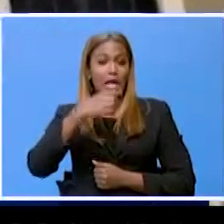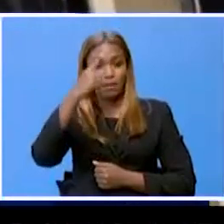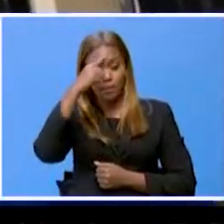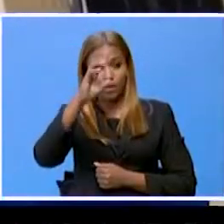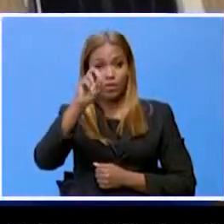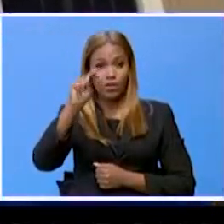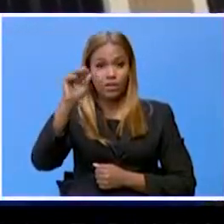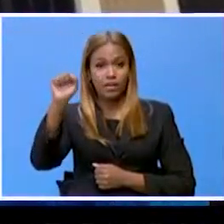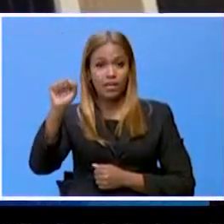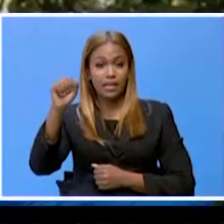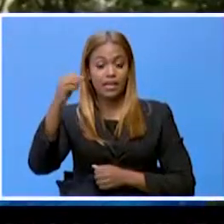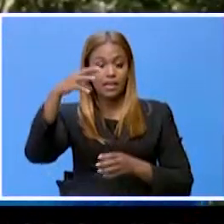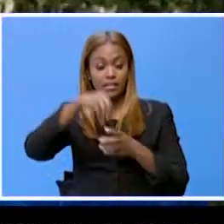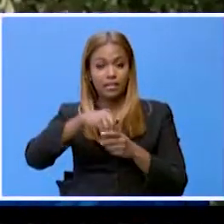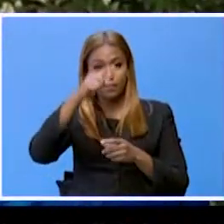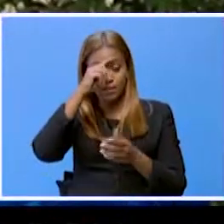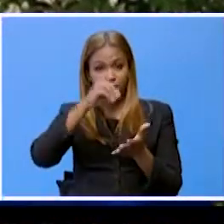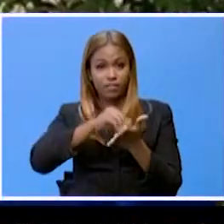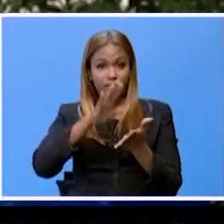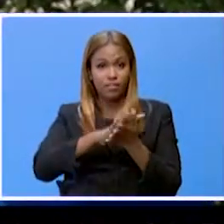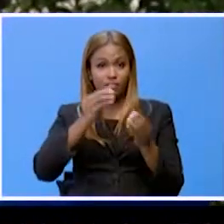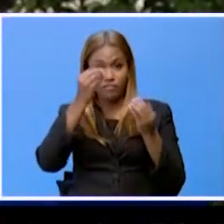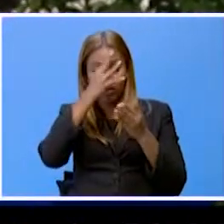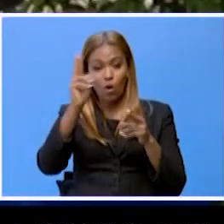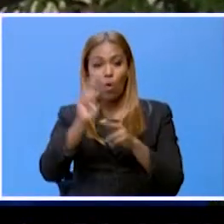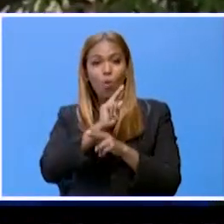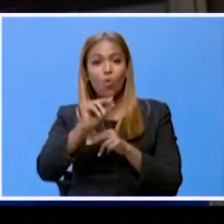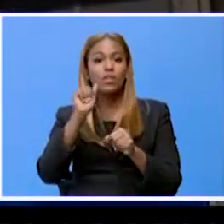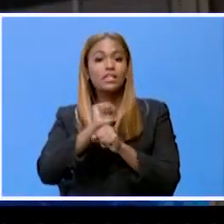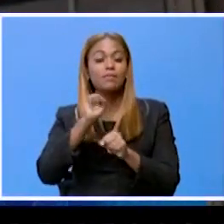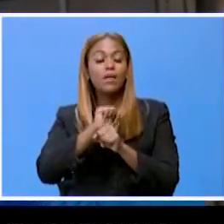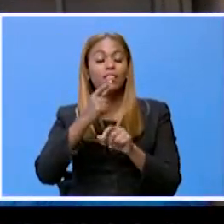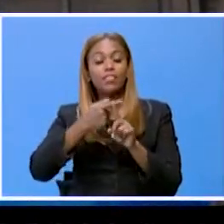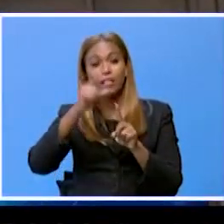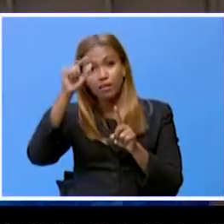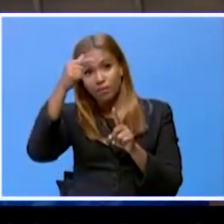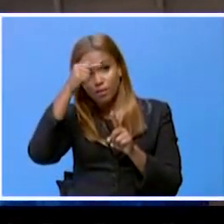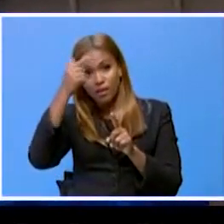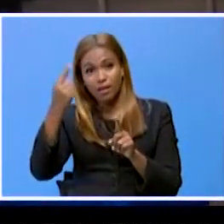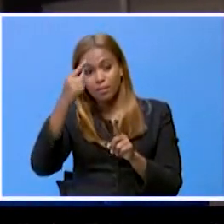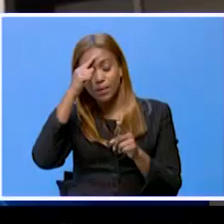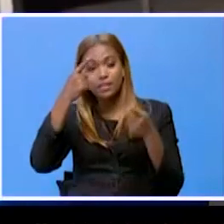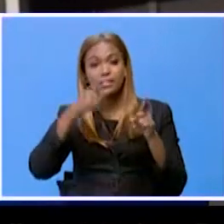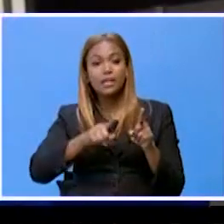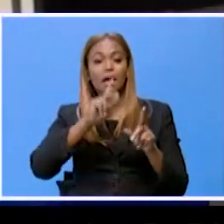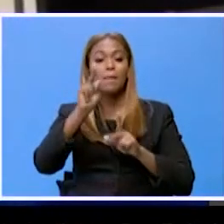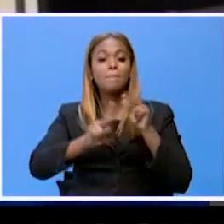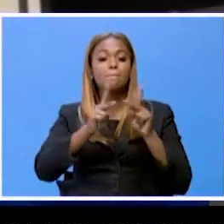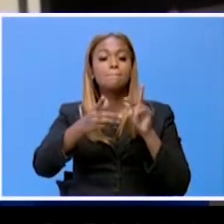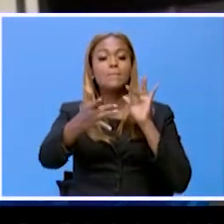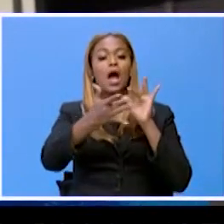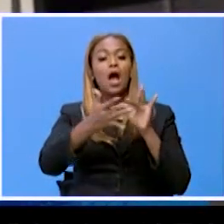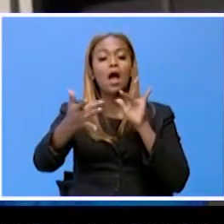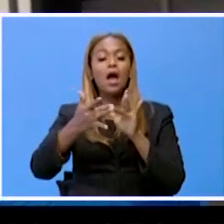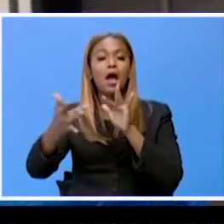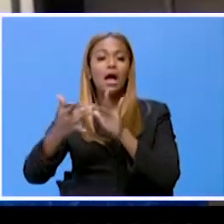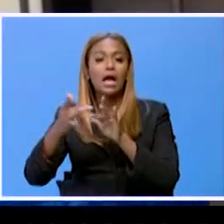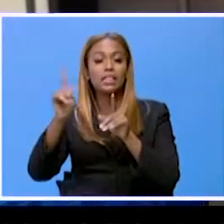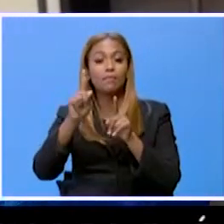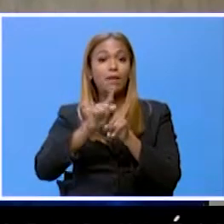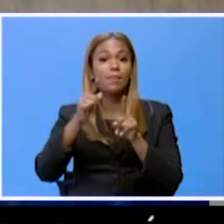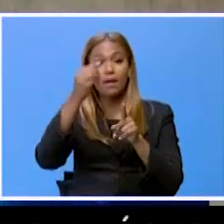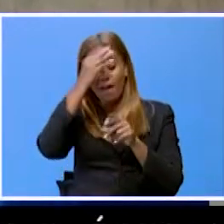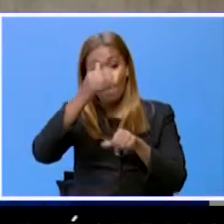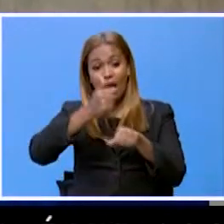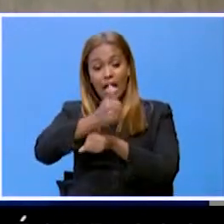ONG contempladas dentro del informe es el uso de los trabajos gubernamentales a modo de clientelismo, así como las